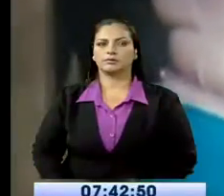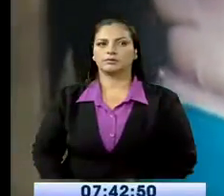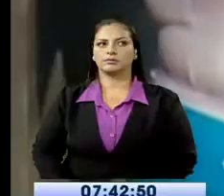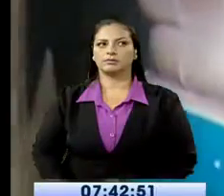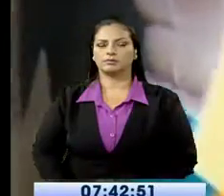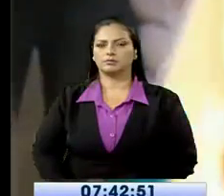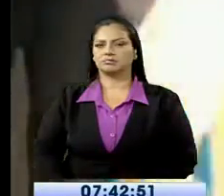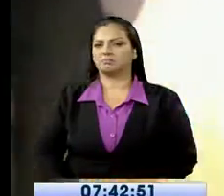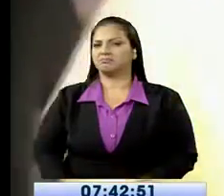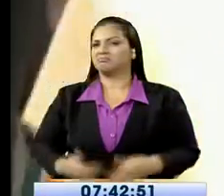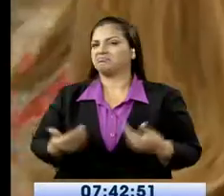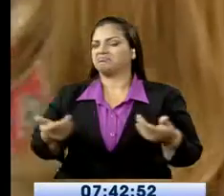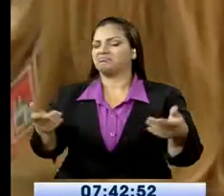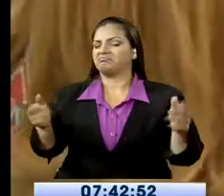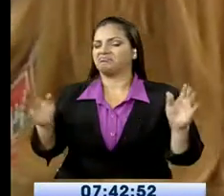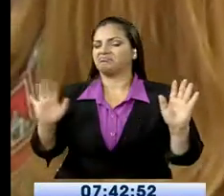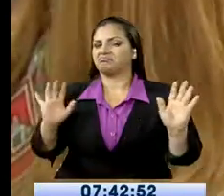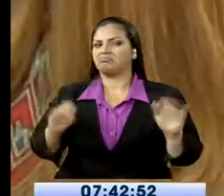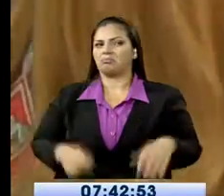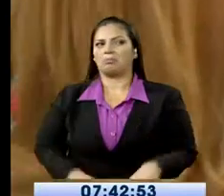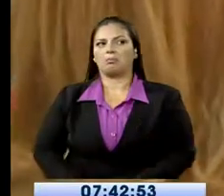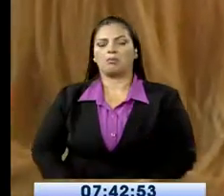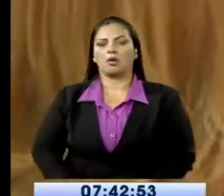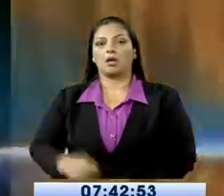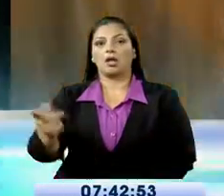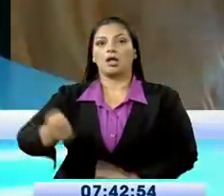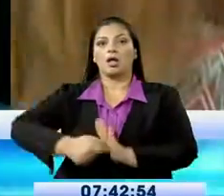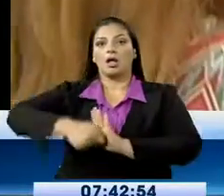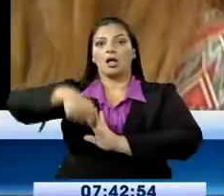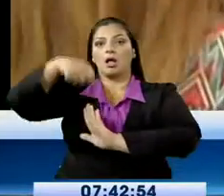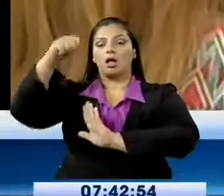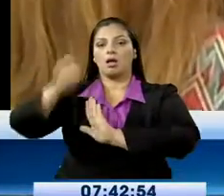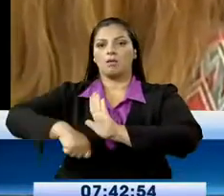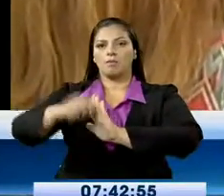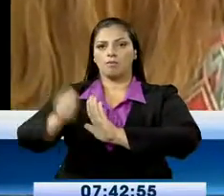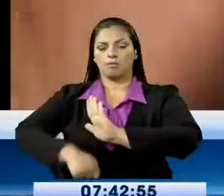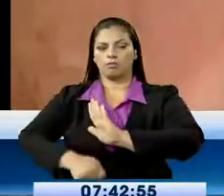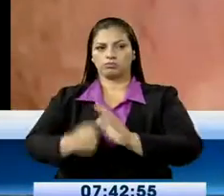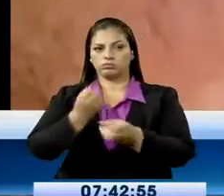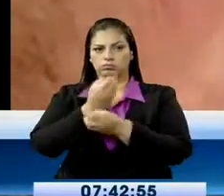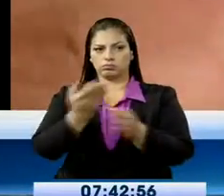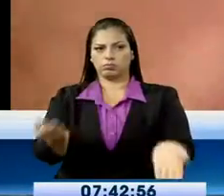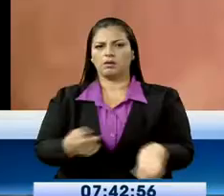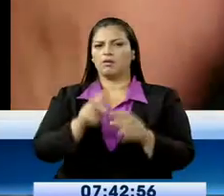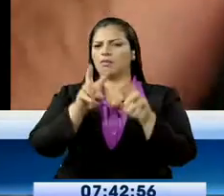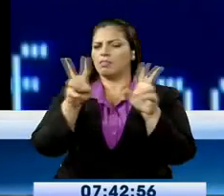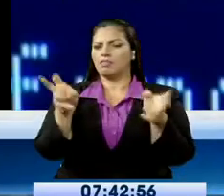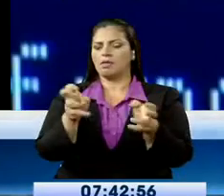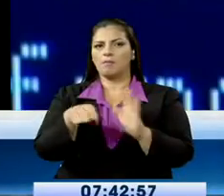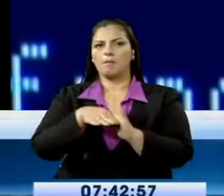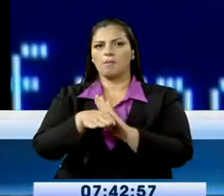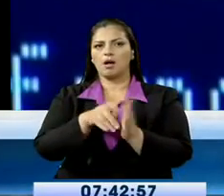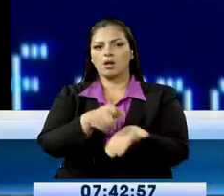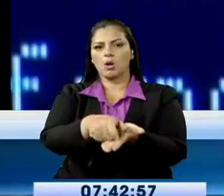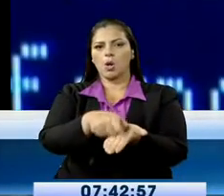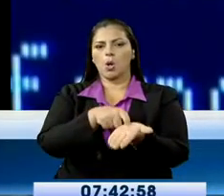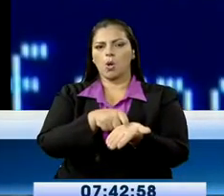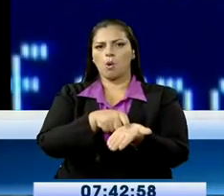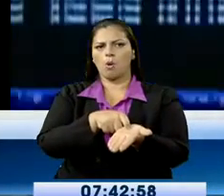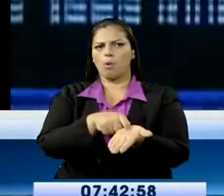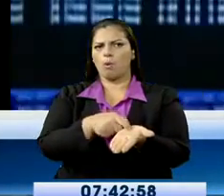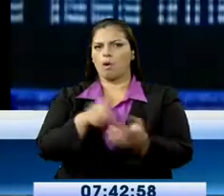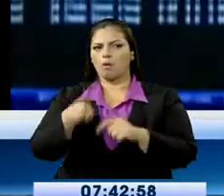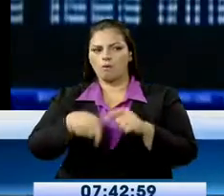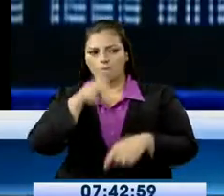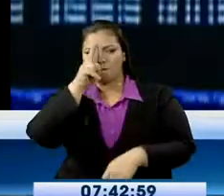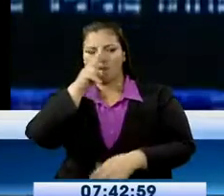A cualquiera le puede pasar, así afirma el doctor Yávar en lo que refiere a delitos electrónicos. ¿Cómo le ocurrió a él? Con el robo de información